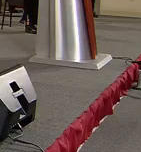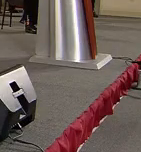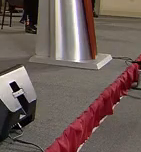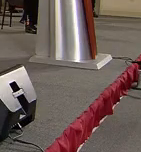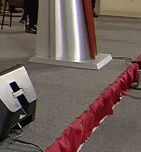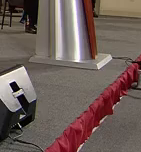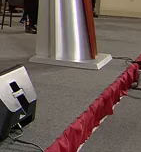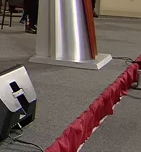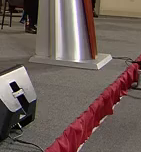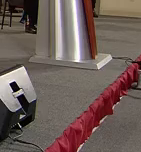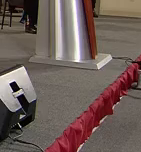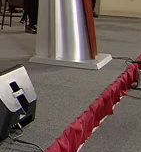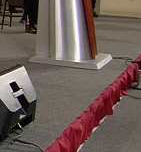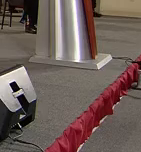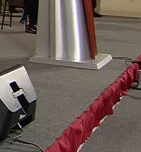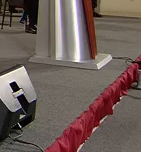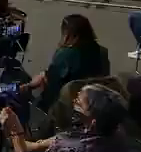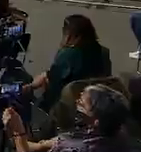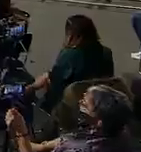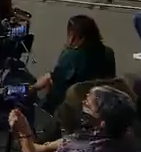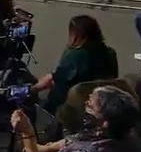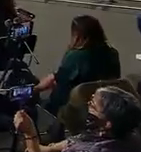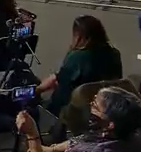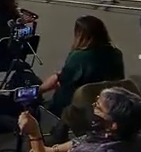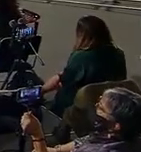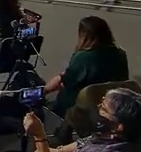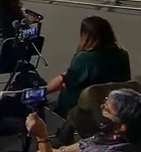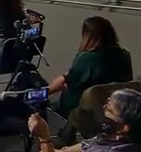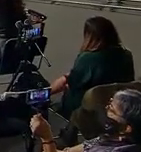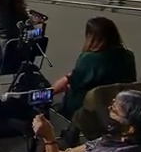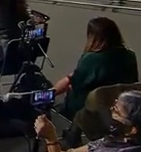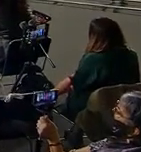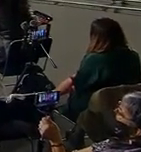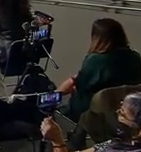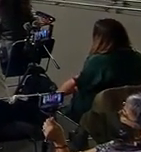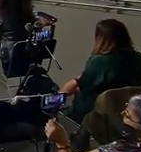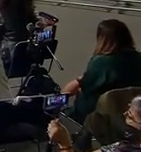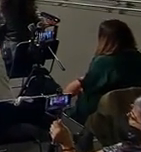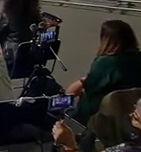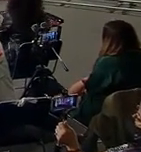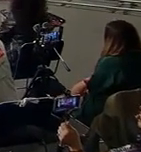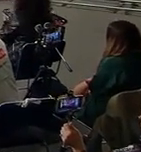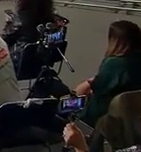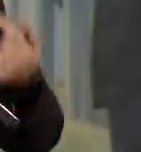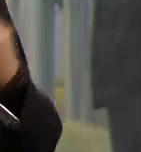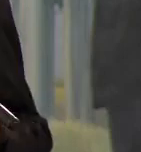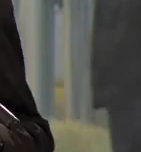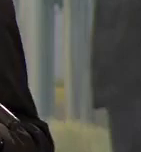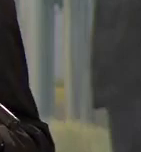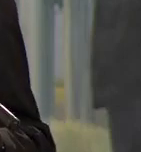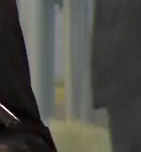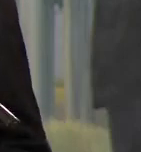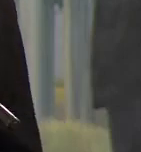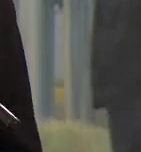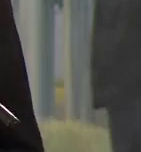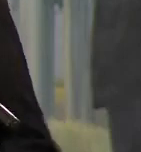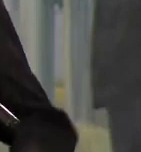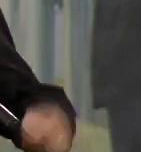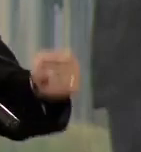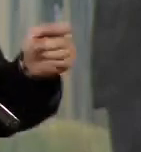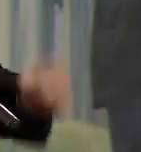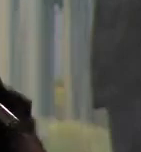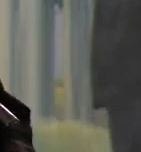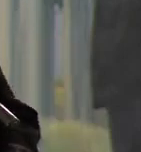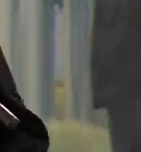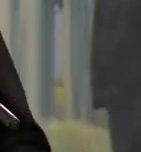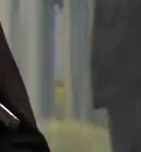al presidente que Cuba, el pueblo de Cuba, y sí puedo hablar en nombre del pueblo de Cuba porque yo soy pueblo,